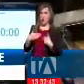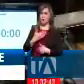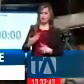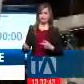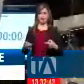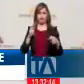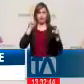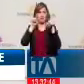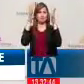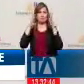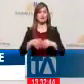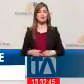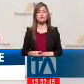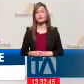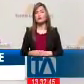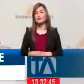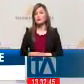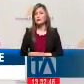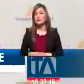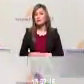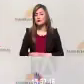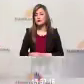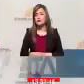llegado a un acuerdo.